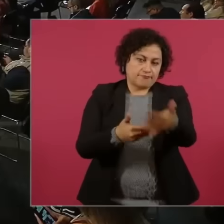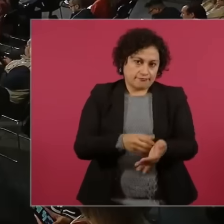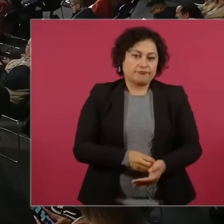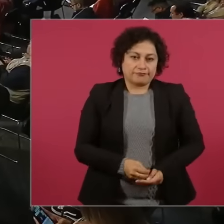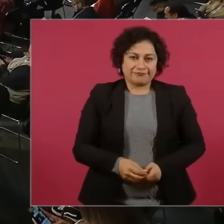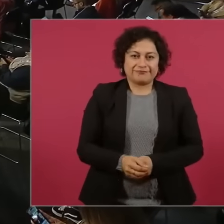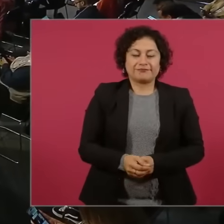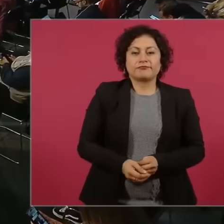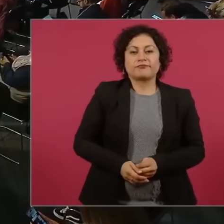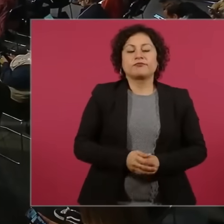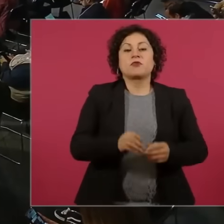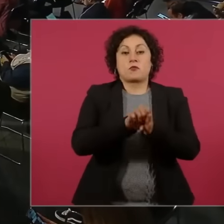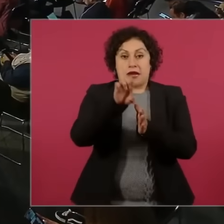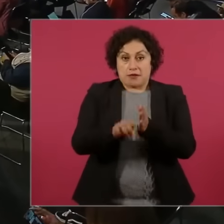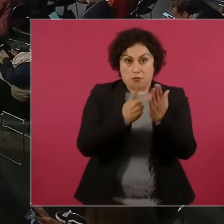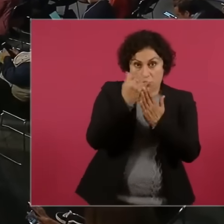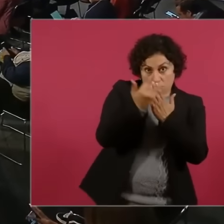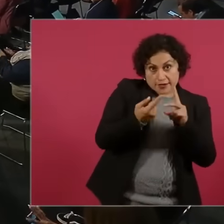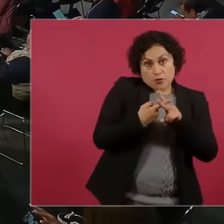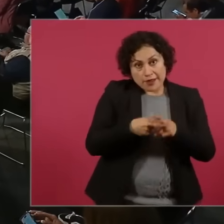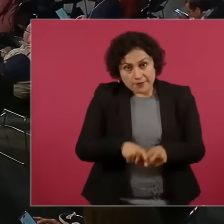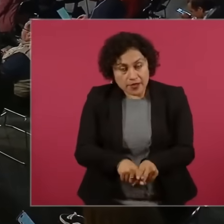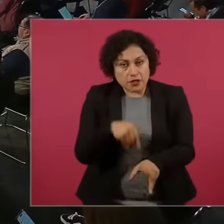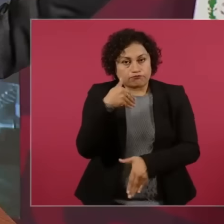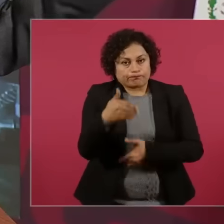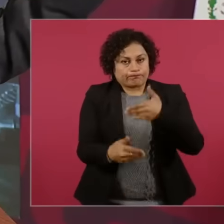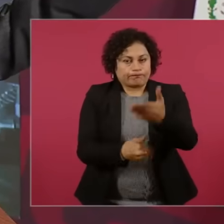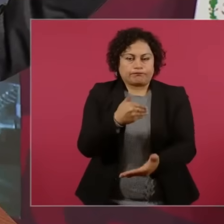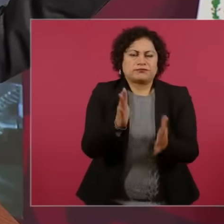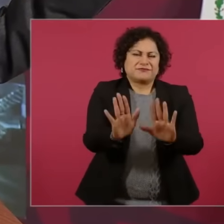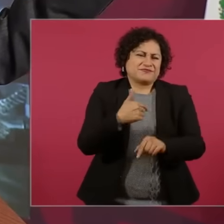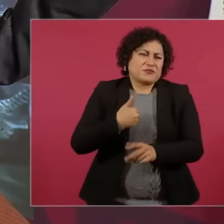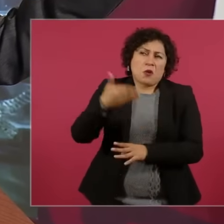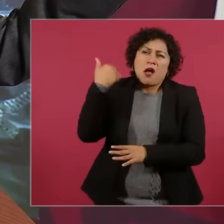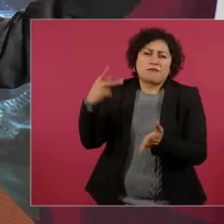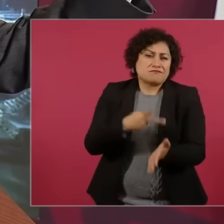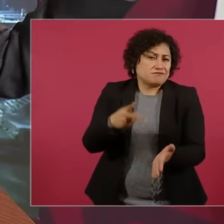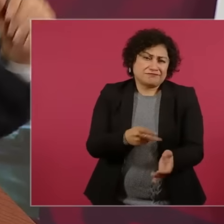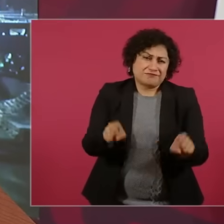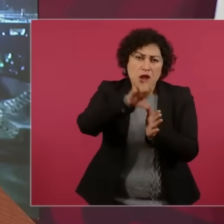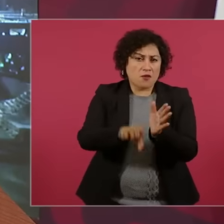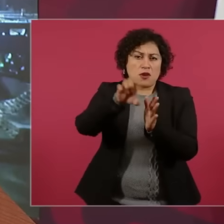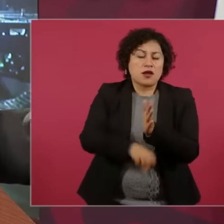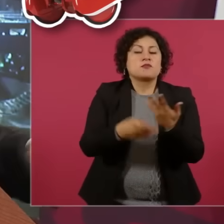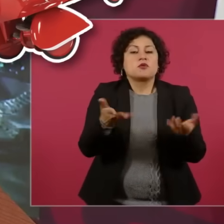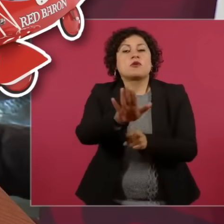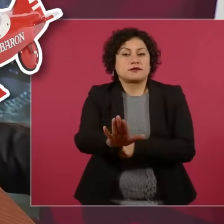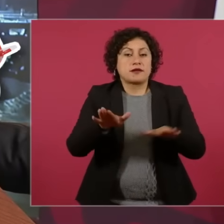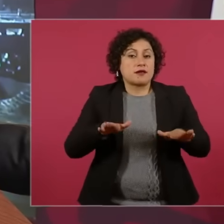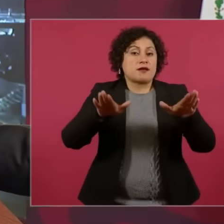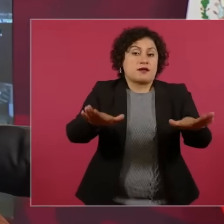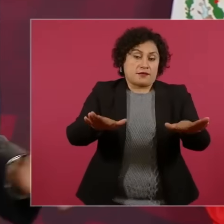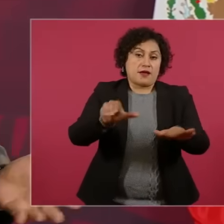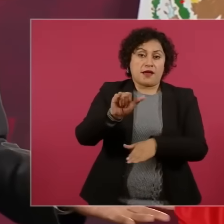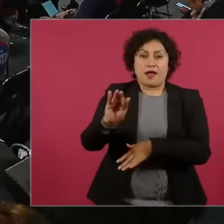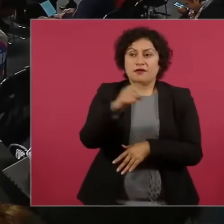Se echa a andar el proyecto. Es como, siempre pongo de ejemplo, el Felipe Ángeles. ¿Qué decía? No